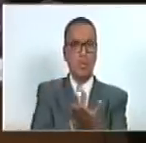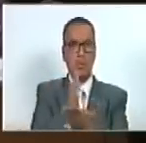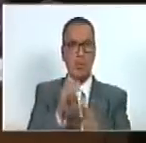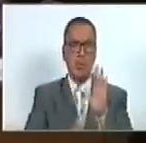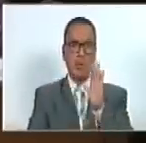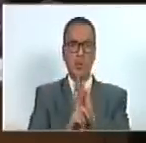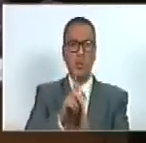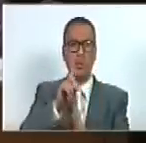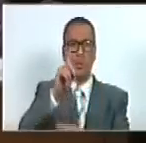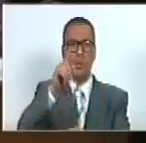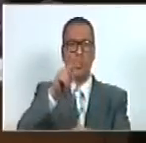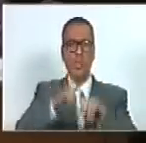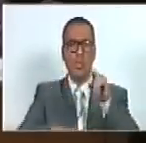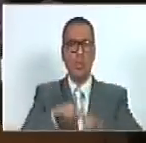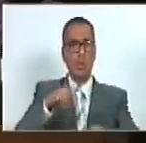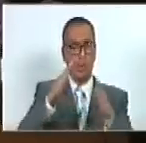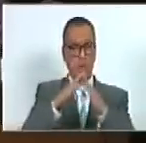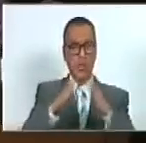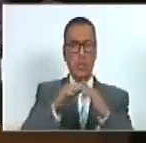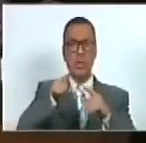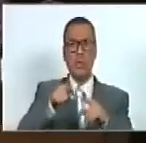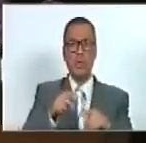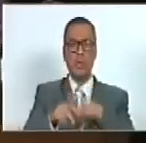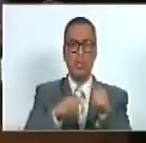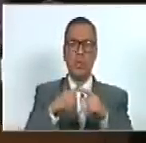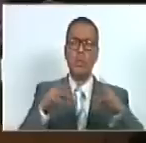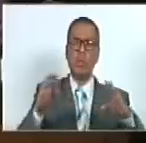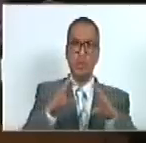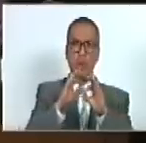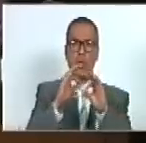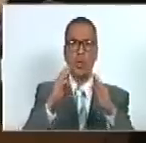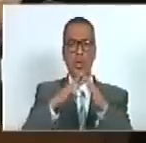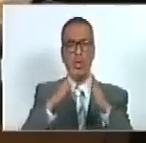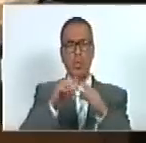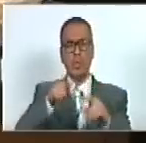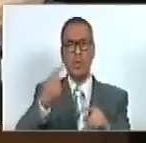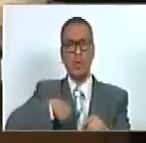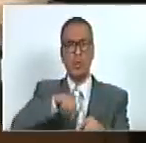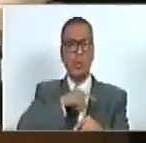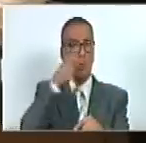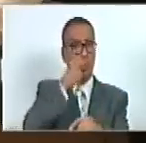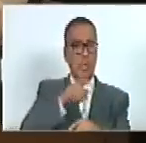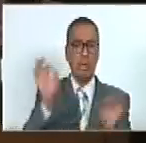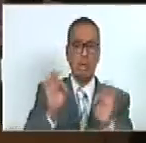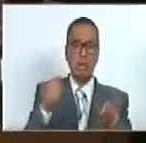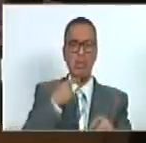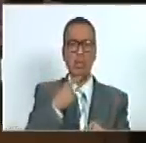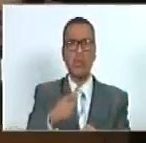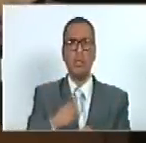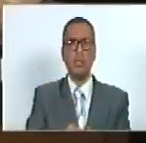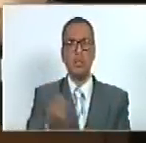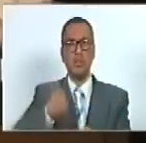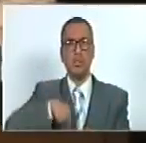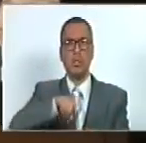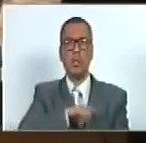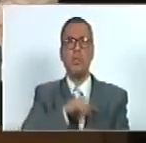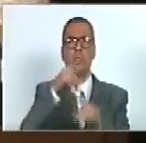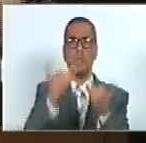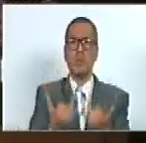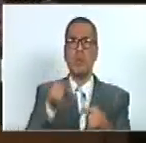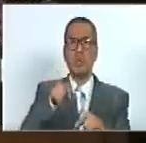creciendo la construcción de viviendas, soluciones habitacionales para nuestro pueblo. Tampoco dice que nosotros estamos